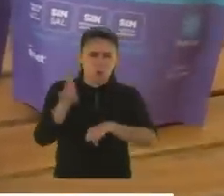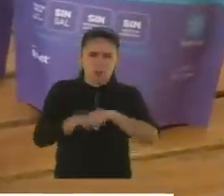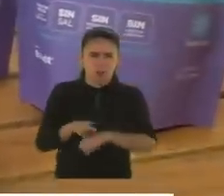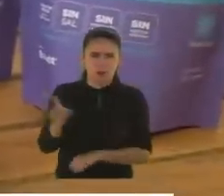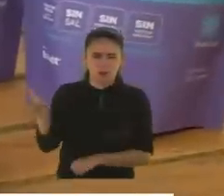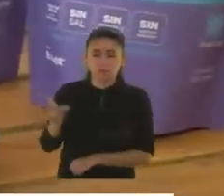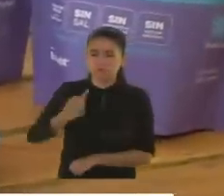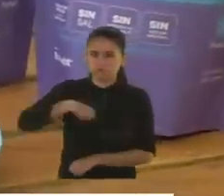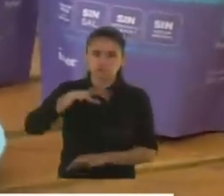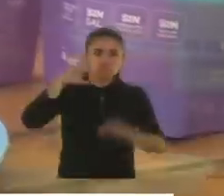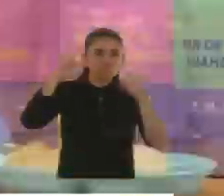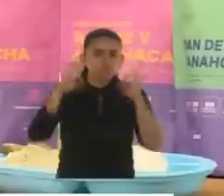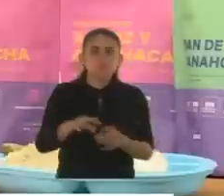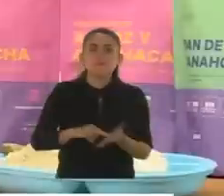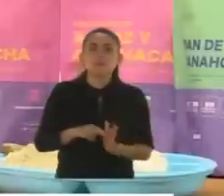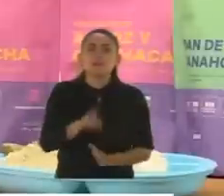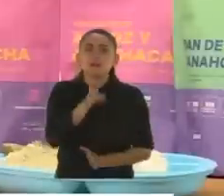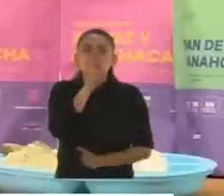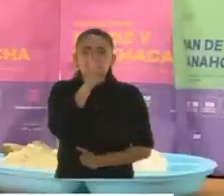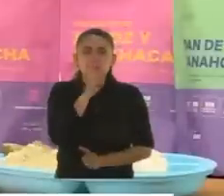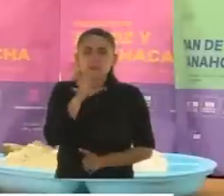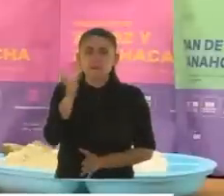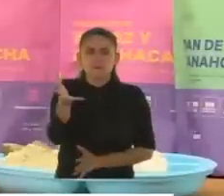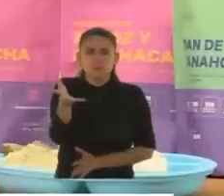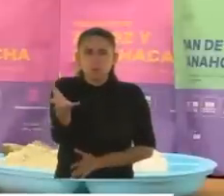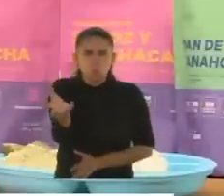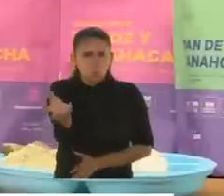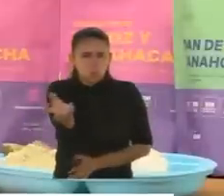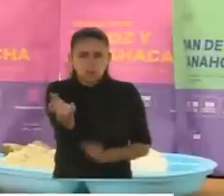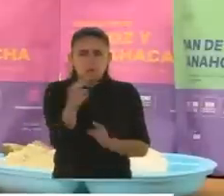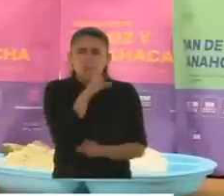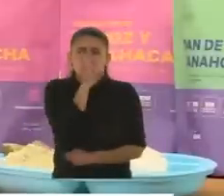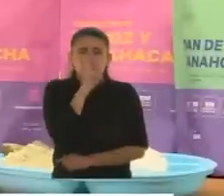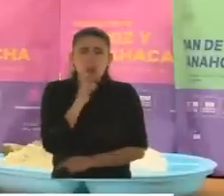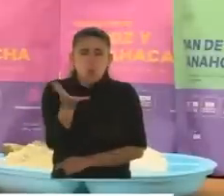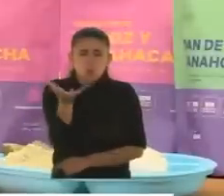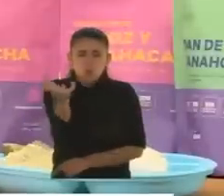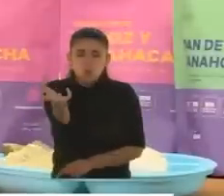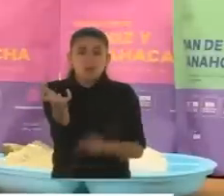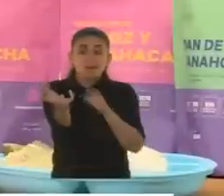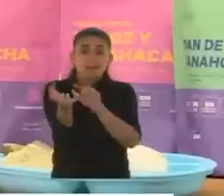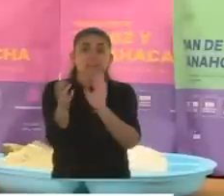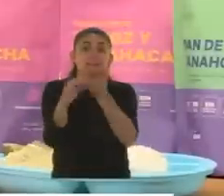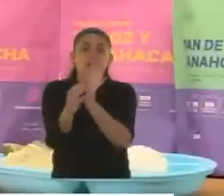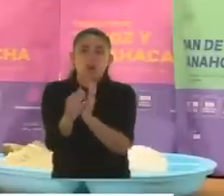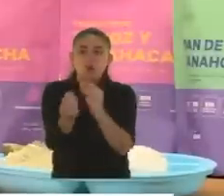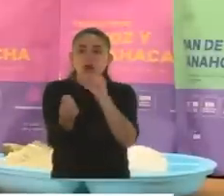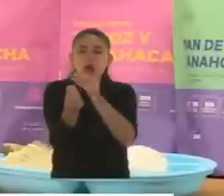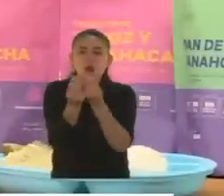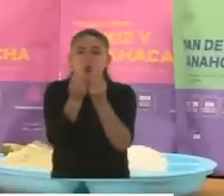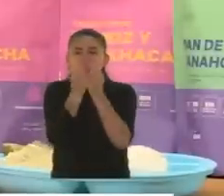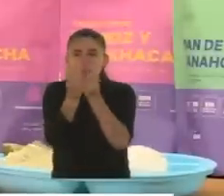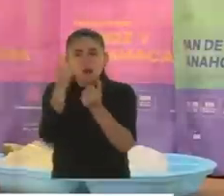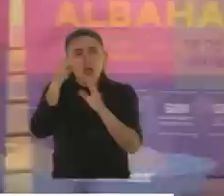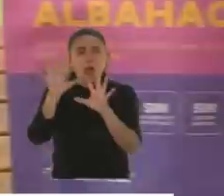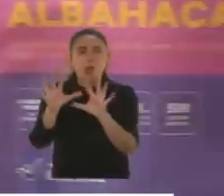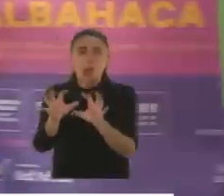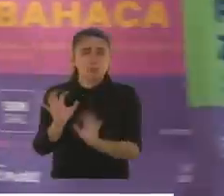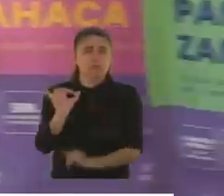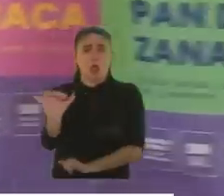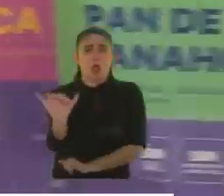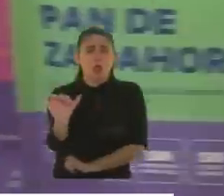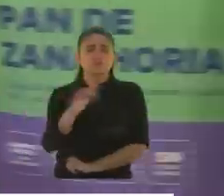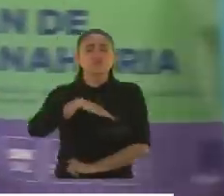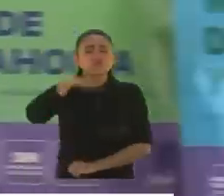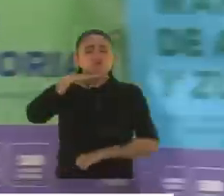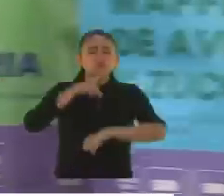nuestros productos son ultra congelados y al ser ultra congelados lo que garantizamos es que los nutrientes y la textura del alimento se mantenga. A partir